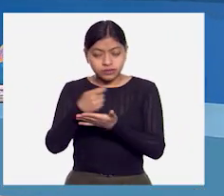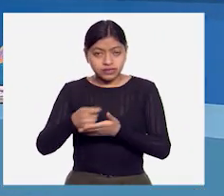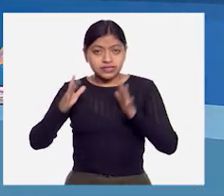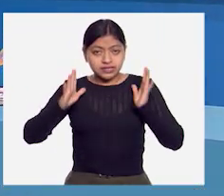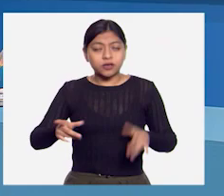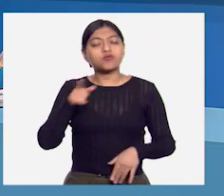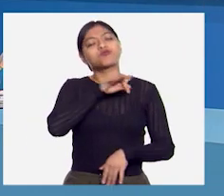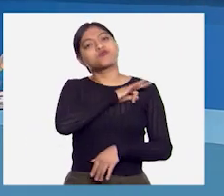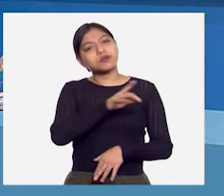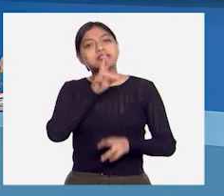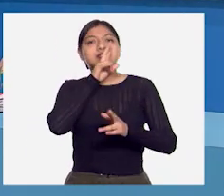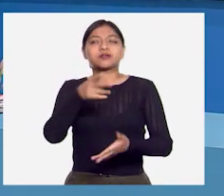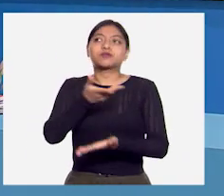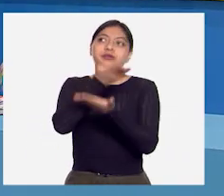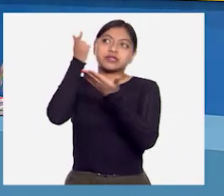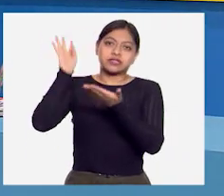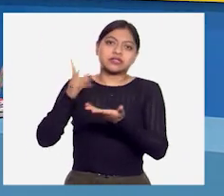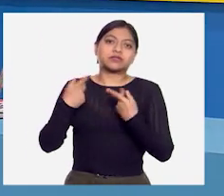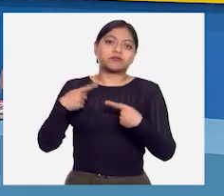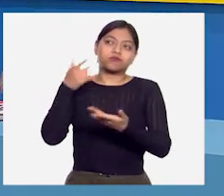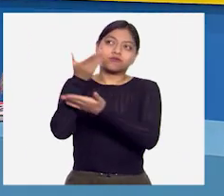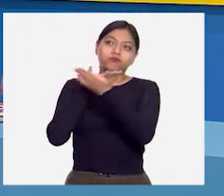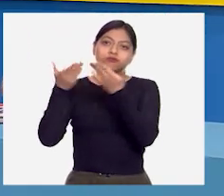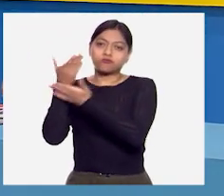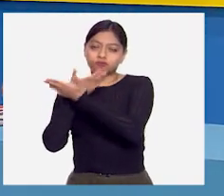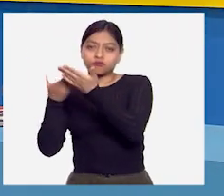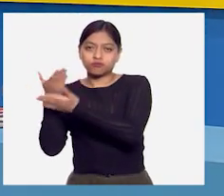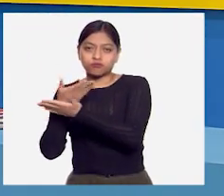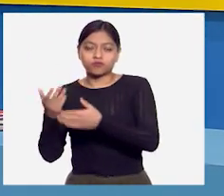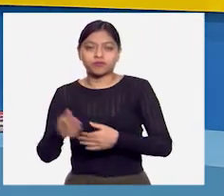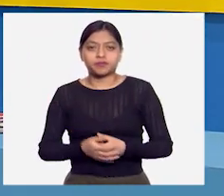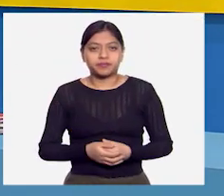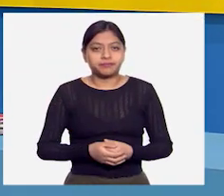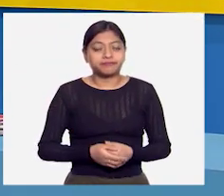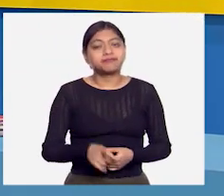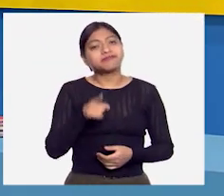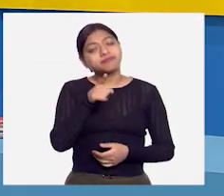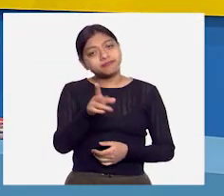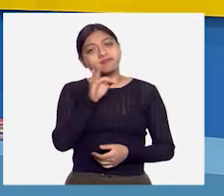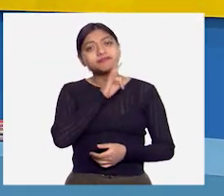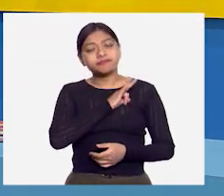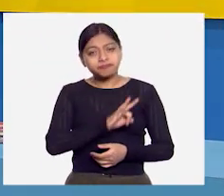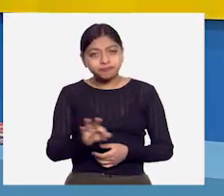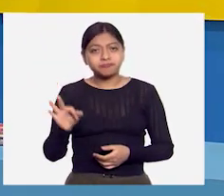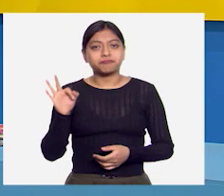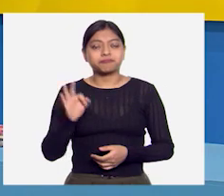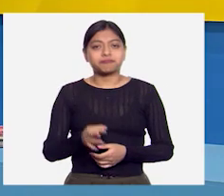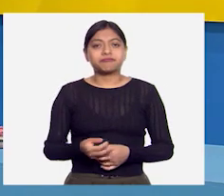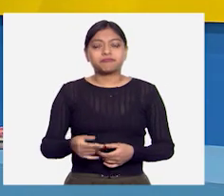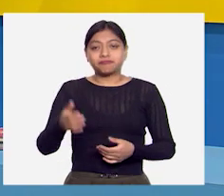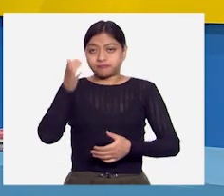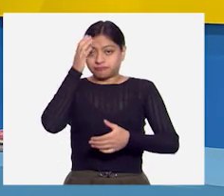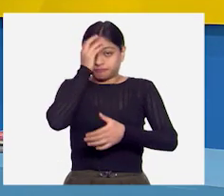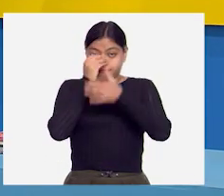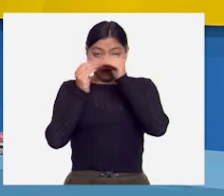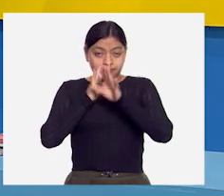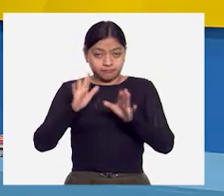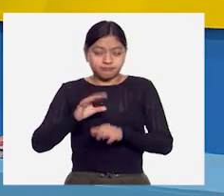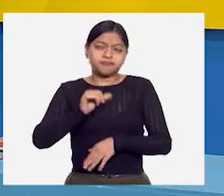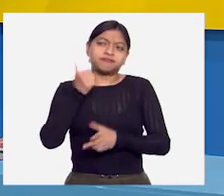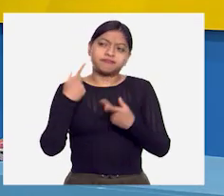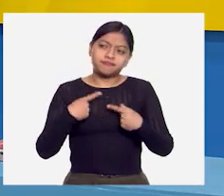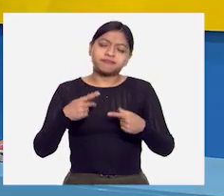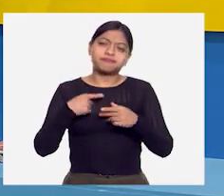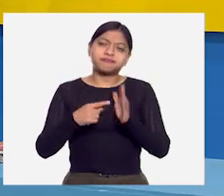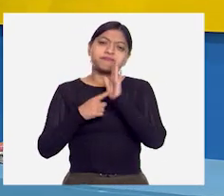pueden compartir las respuestas con sus compañeros, compañeras. Socialicen su conocimiento. Recuerden que es